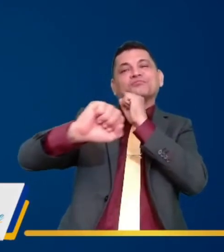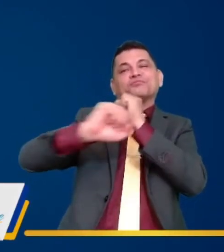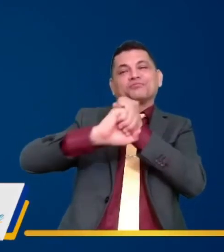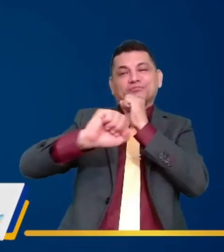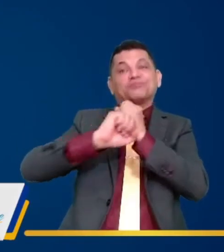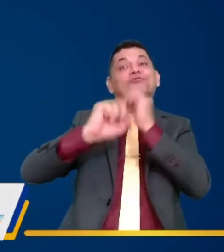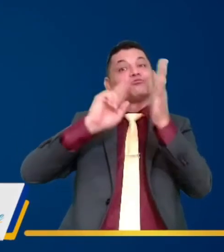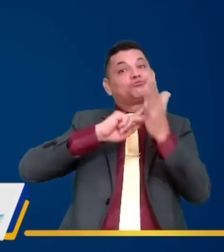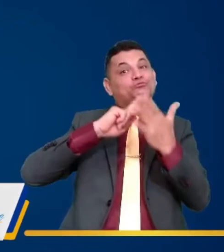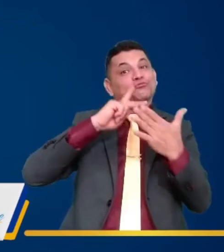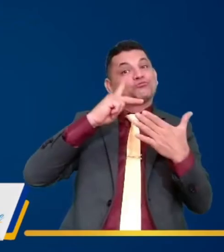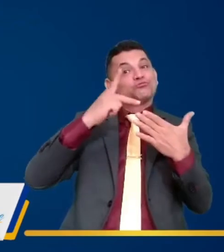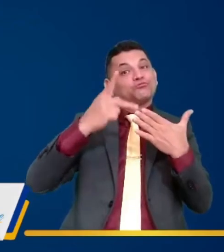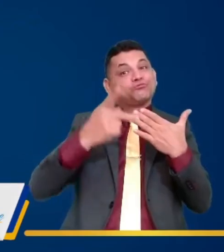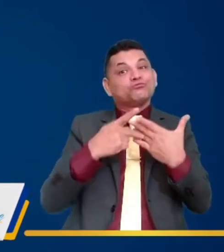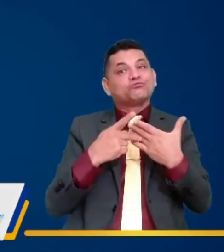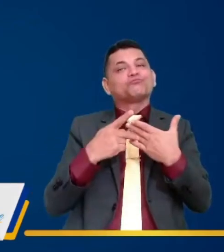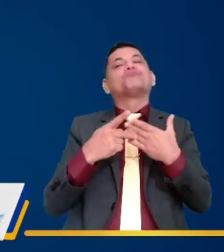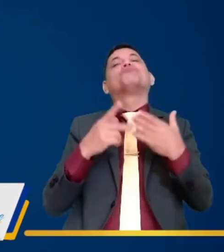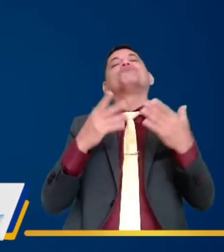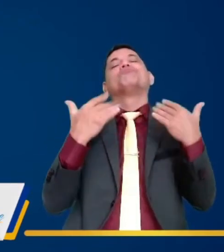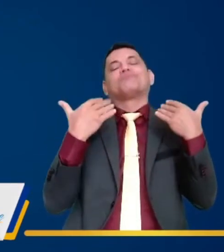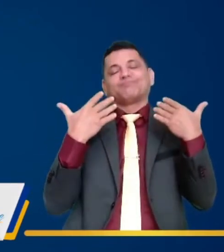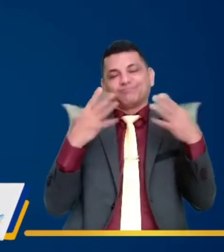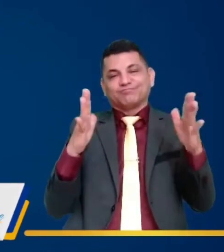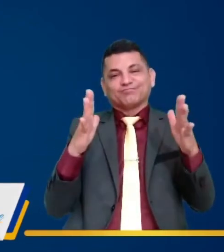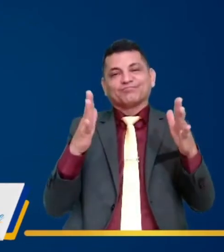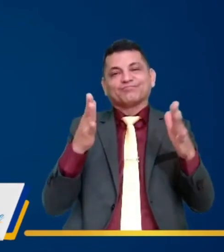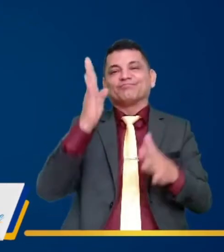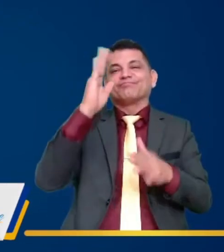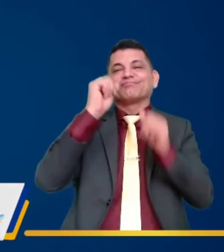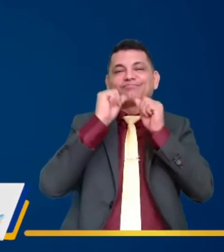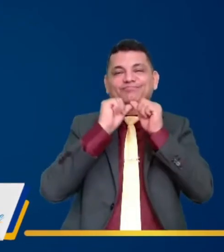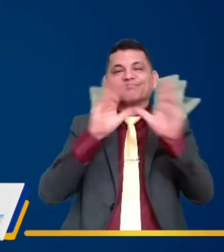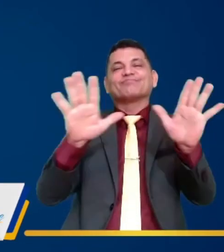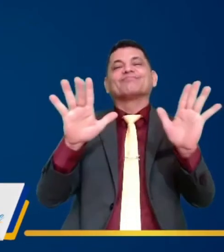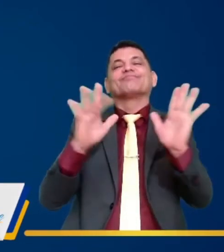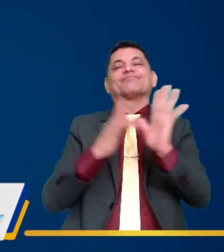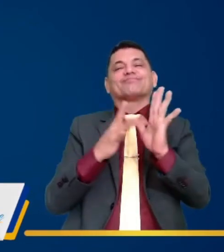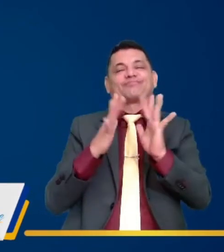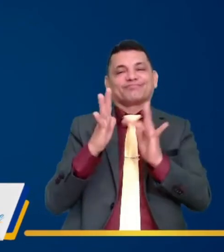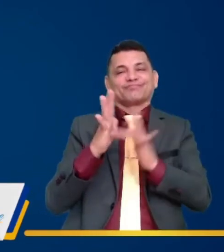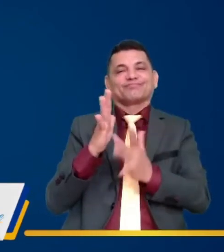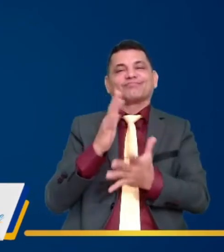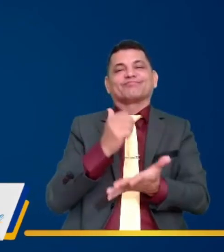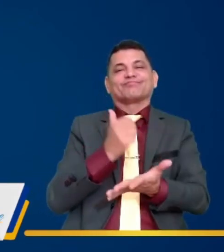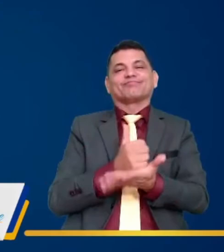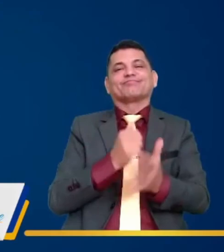este precioso ministerio. El Señor Jesús les bendiga.